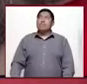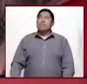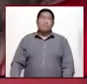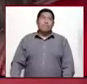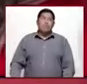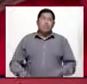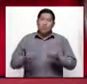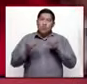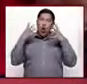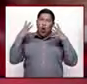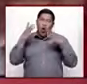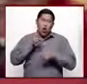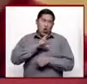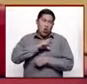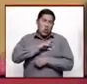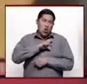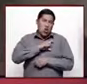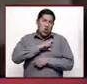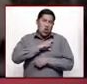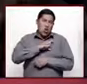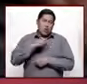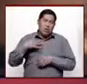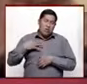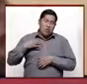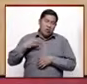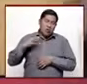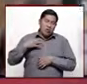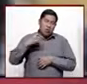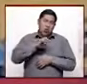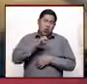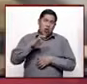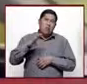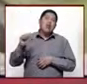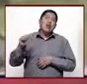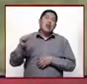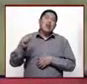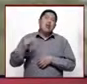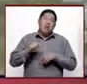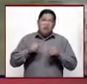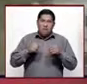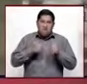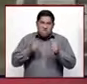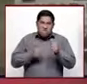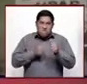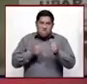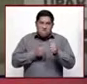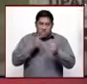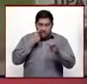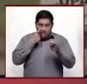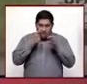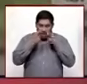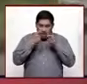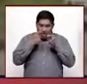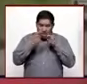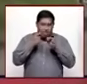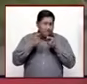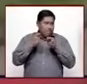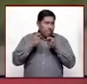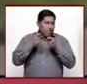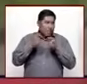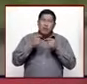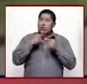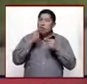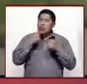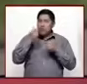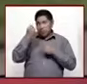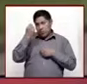Un fuerte contingente policial en el trópico Cochabamba realiza movimientos de operación precisamente, según